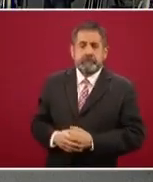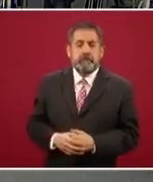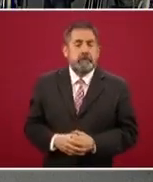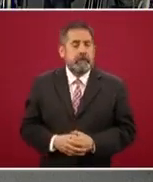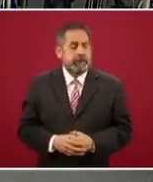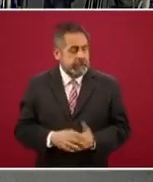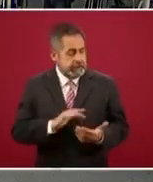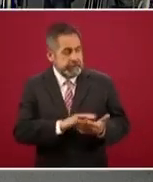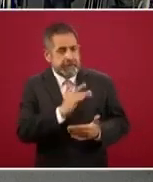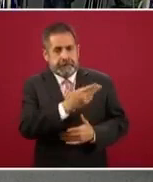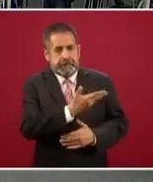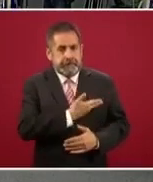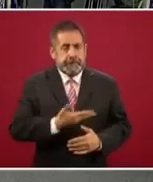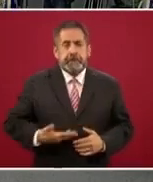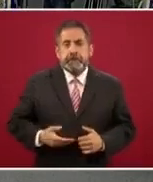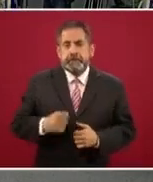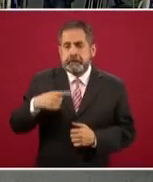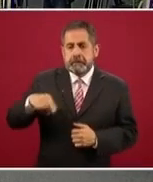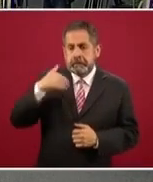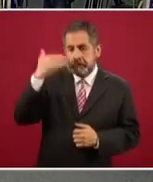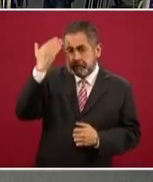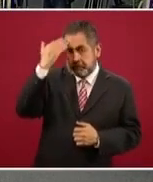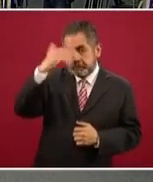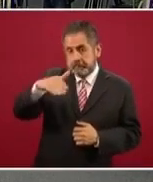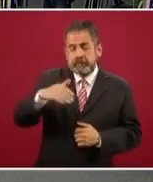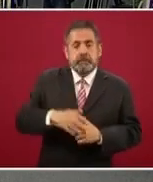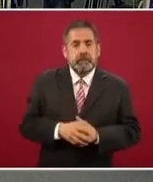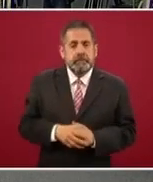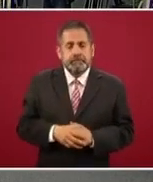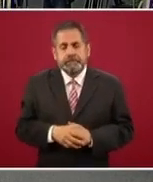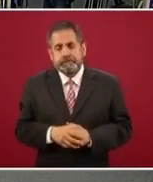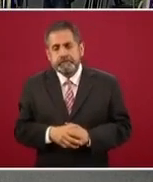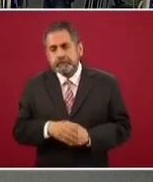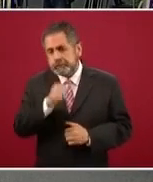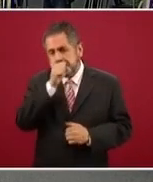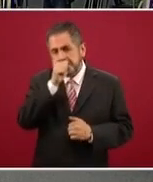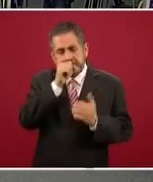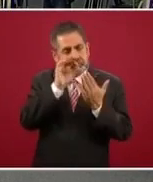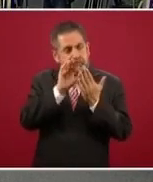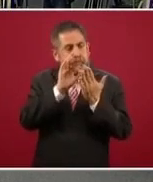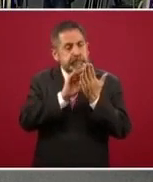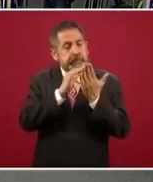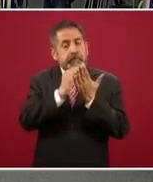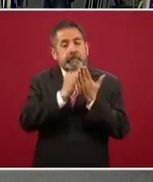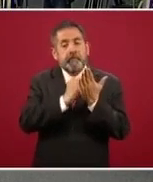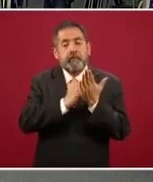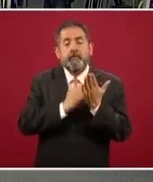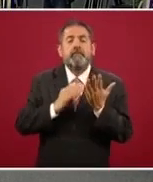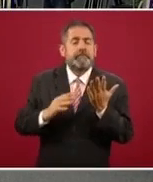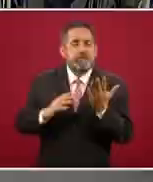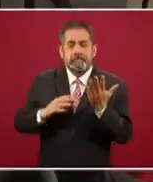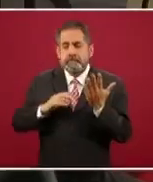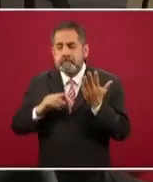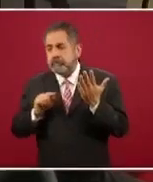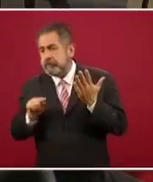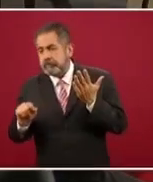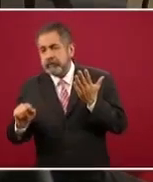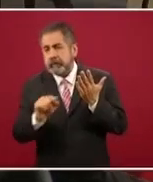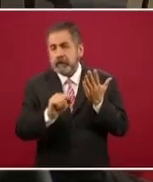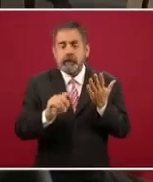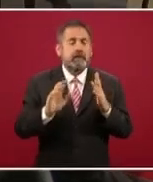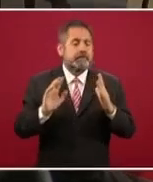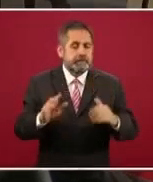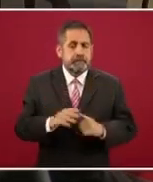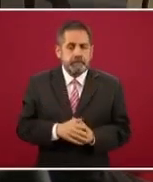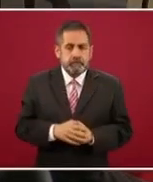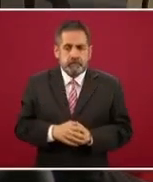presidente. Como ustedes saben, tenemos un guía en la salud. Por razones diferentes, el presidente siempre